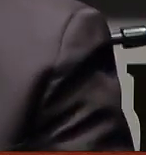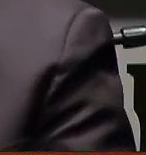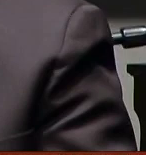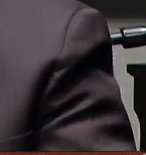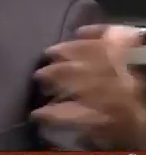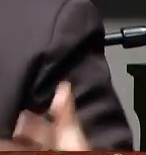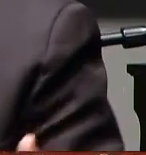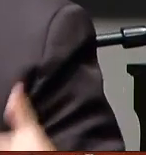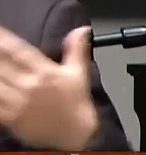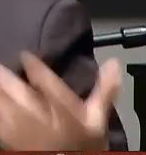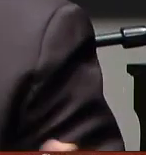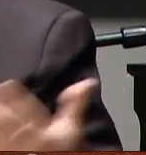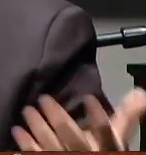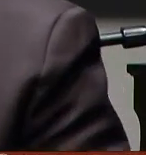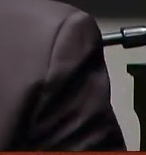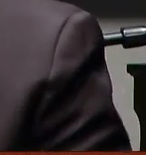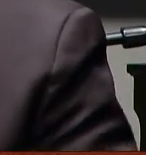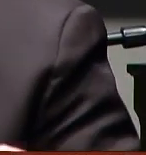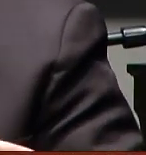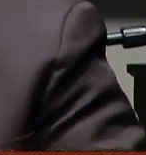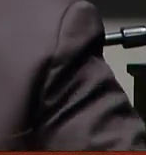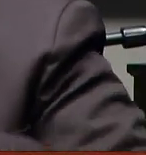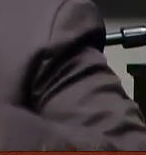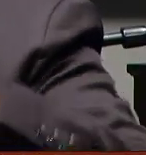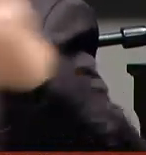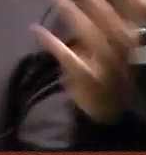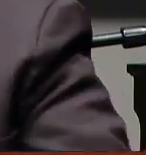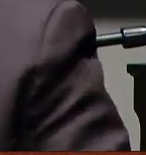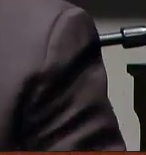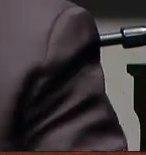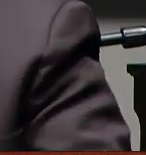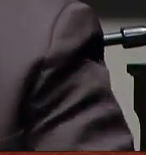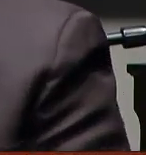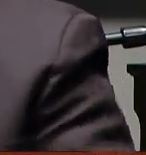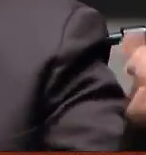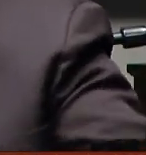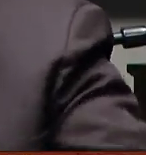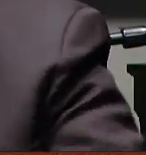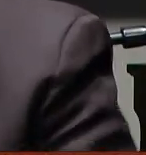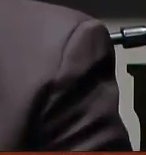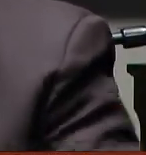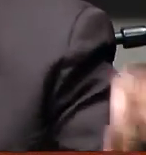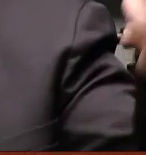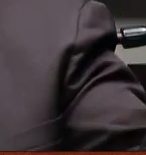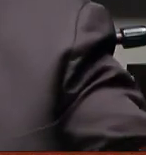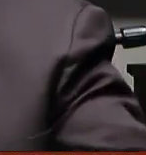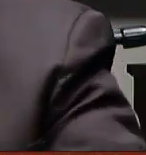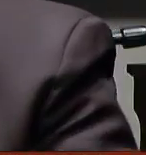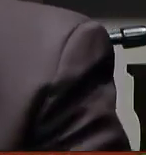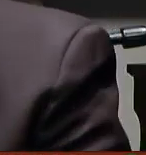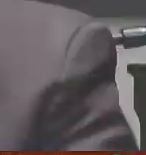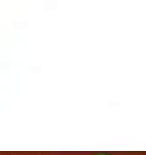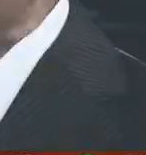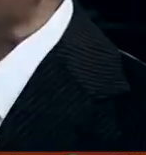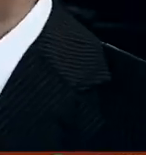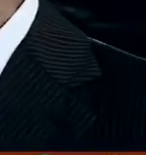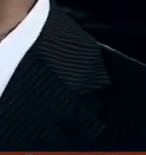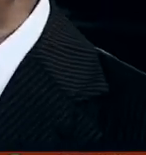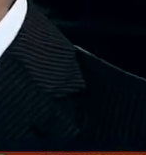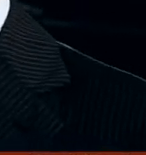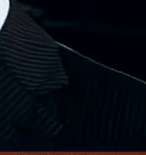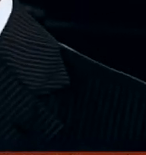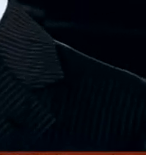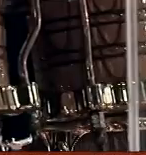hizo, sino también escuchar las propuestas de amigos como Gil Rivera, como Fato, como Carlos Macías.